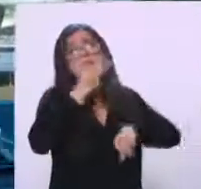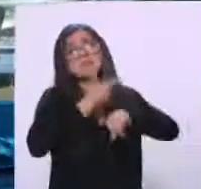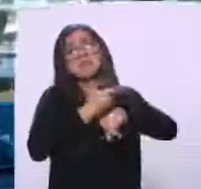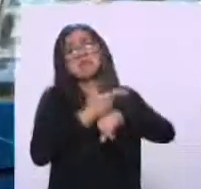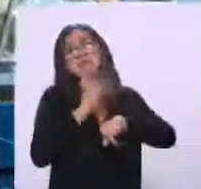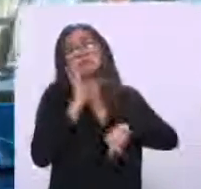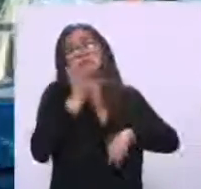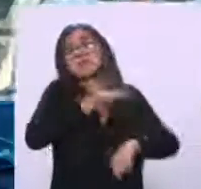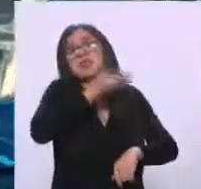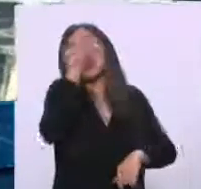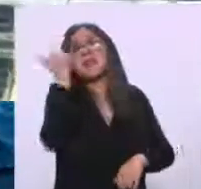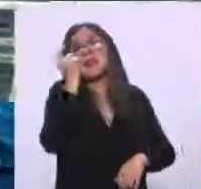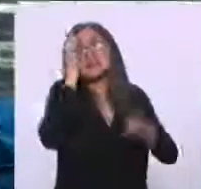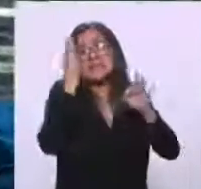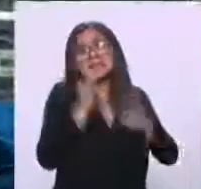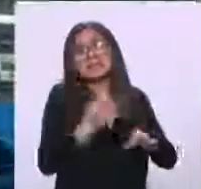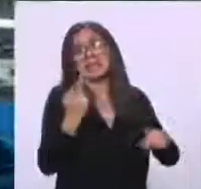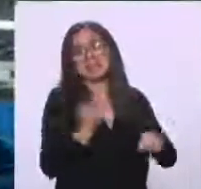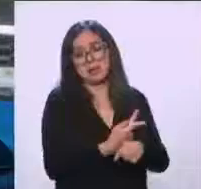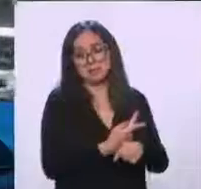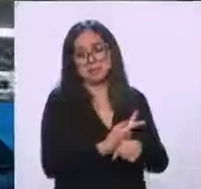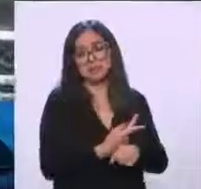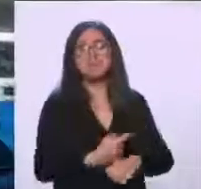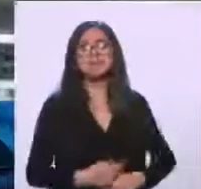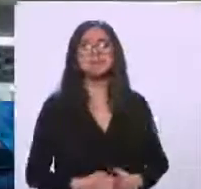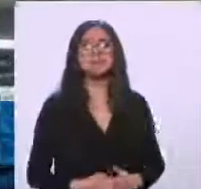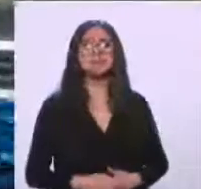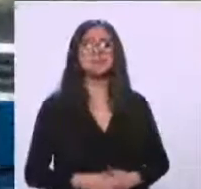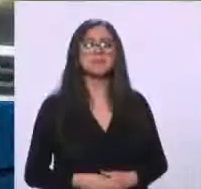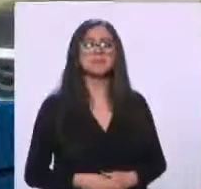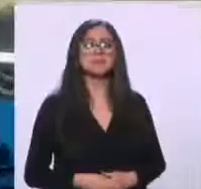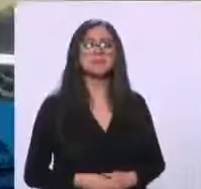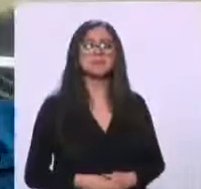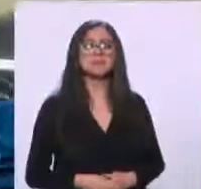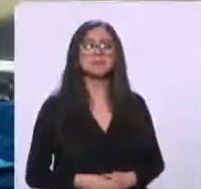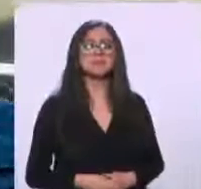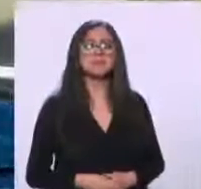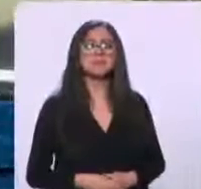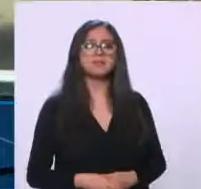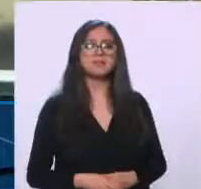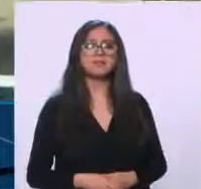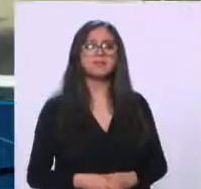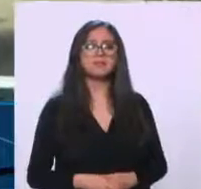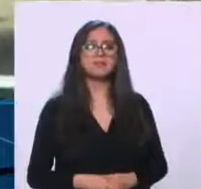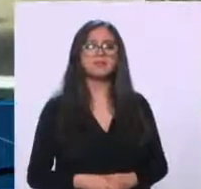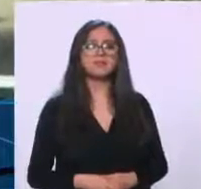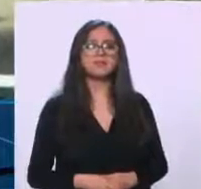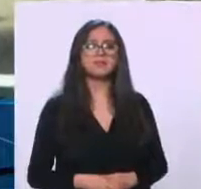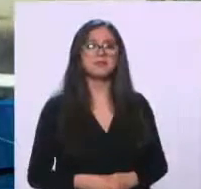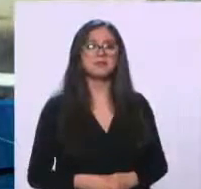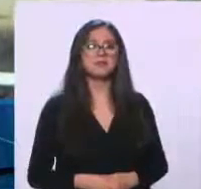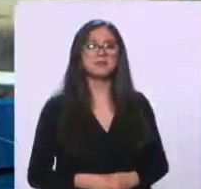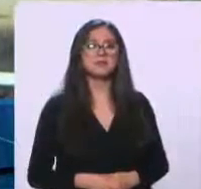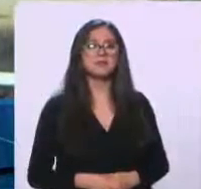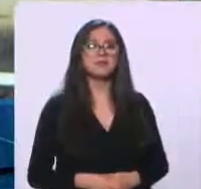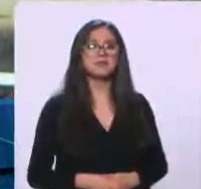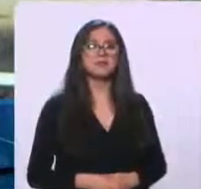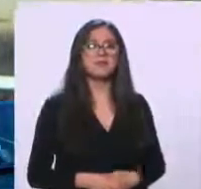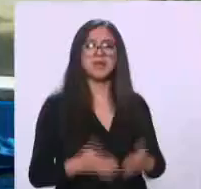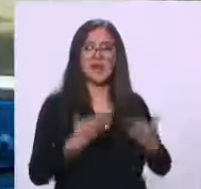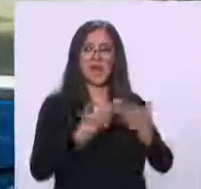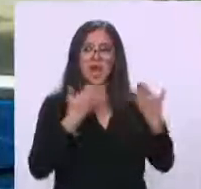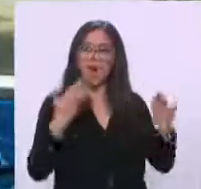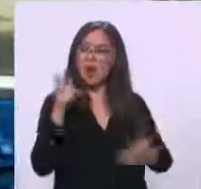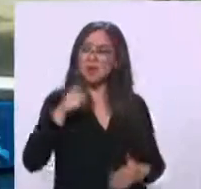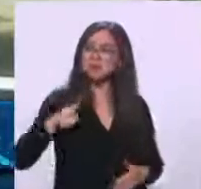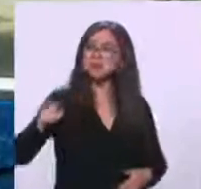él. Pero lo que podríamos ver en este momento, después de pues apreciar cómo fue el